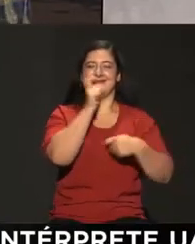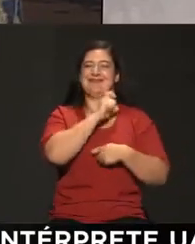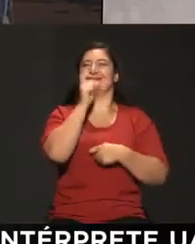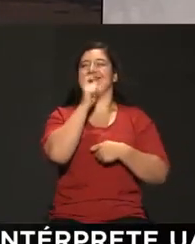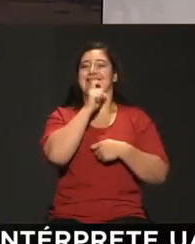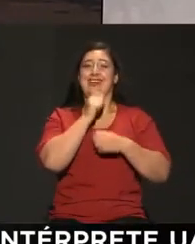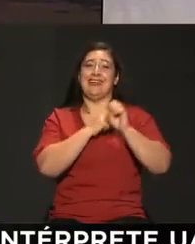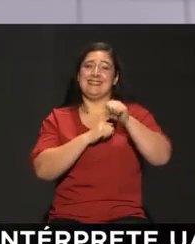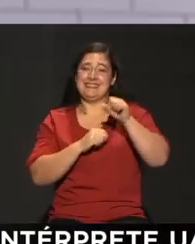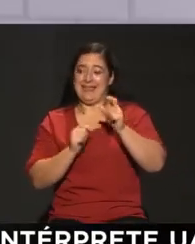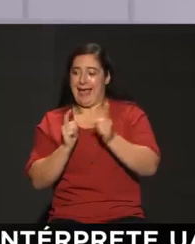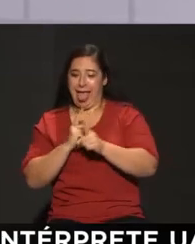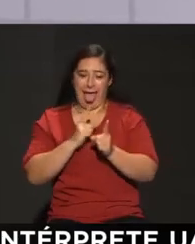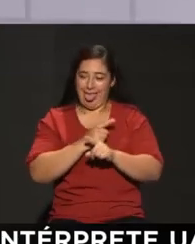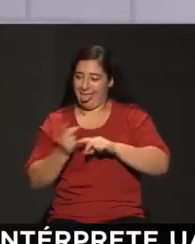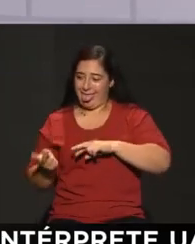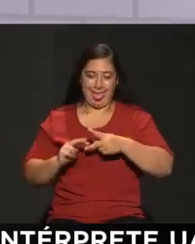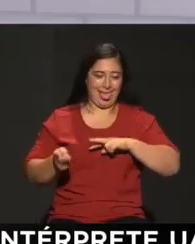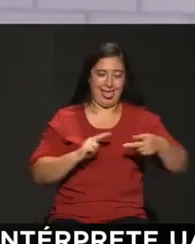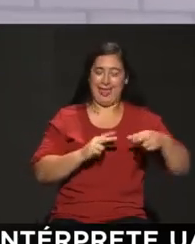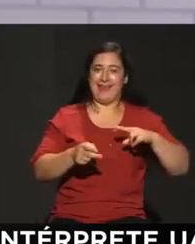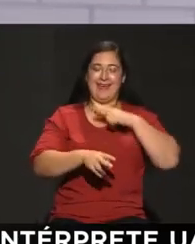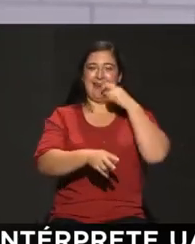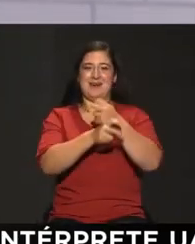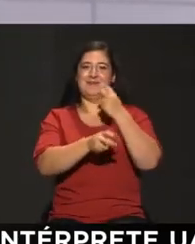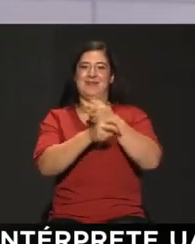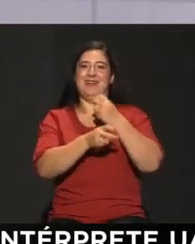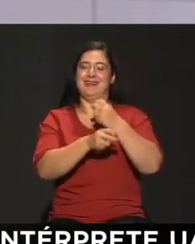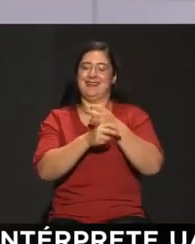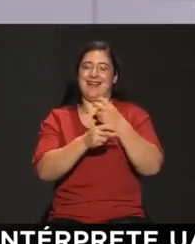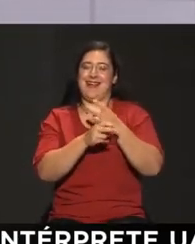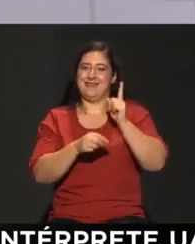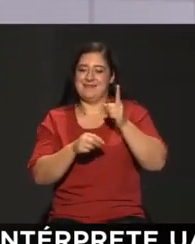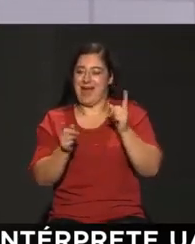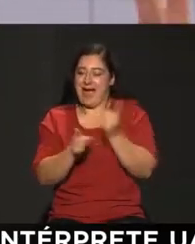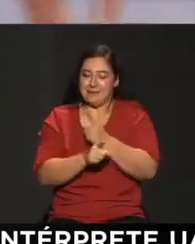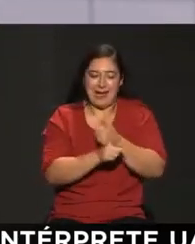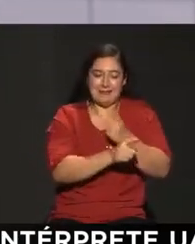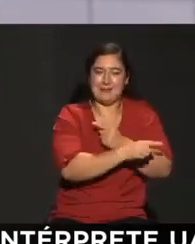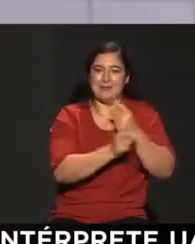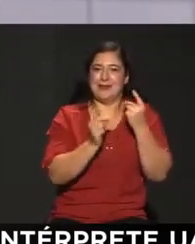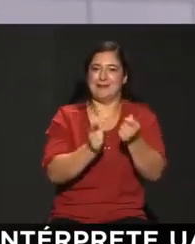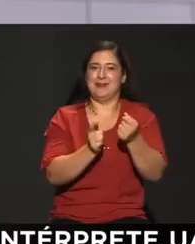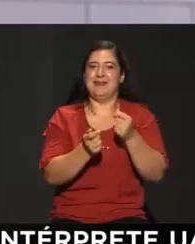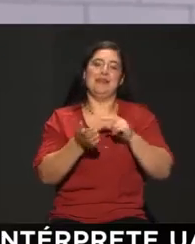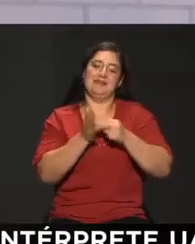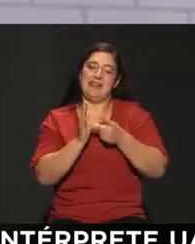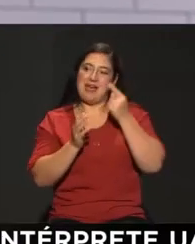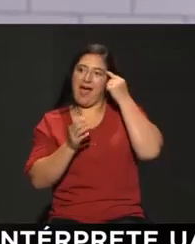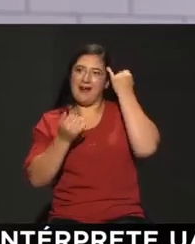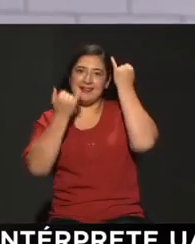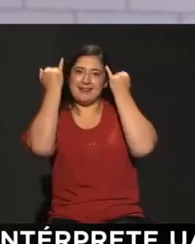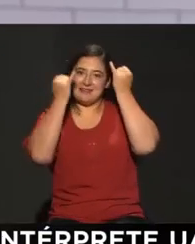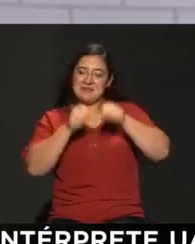Claro, el cambio de esos instrumentos, va a ser más complicado porque tengo que cambiarlos muy rápido. Sí. Pero la idea es poder construir